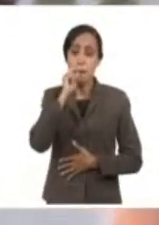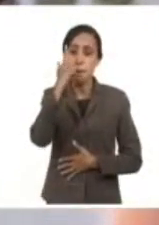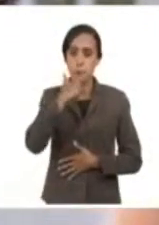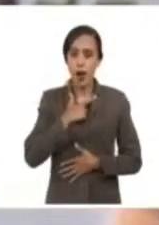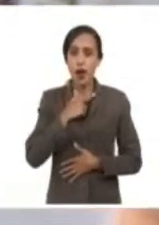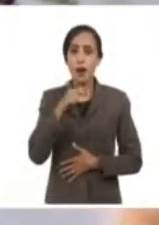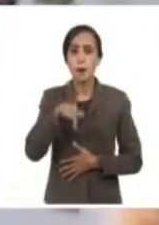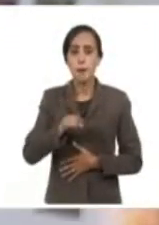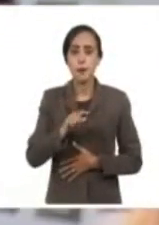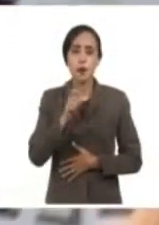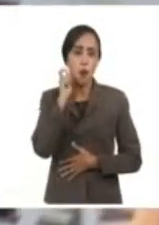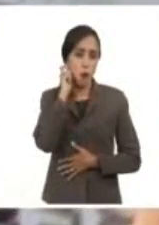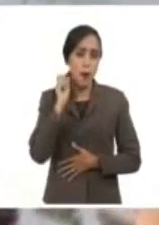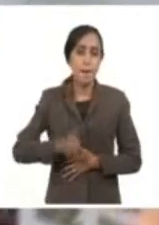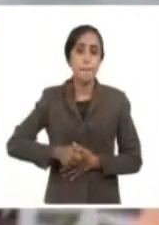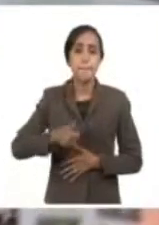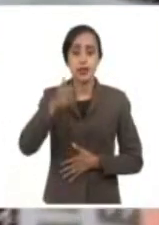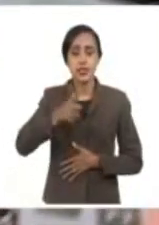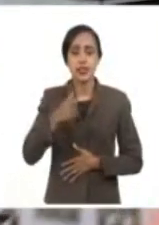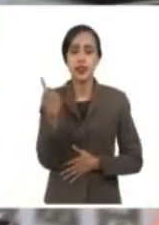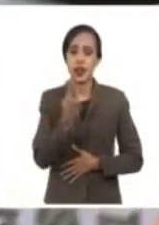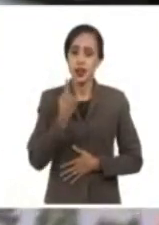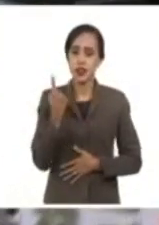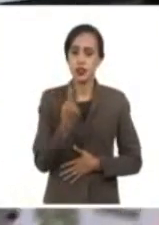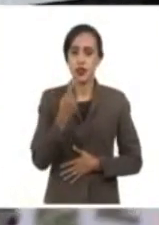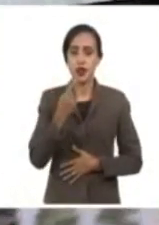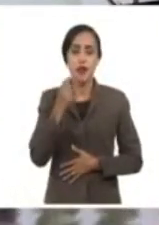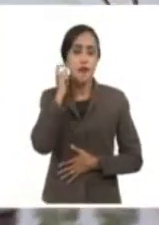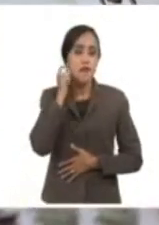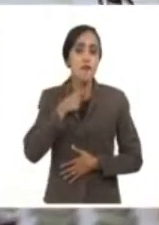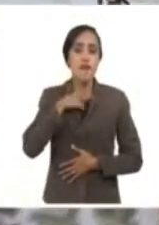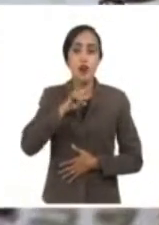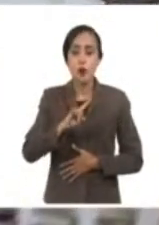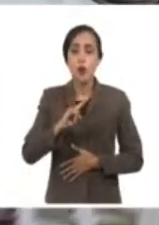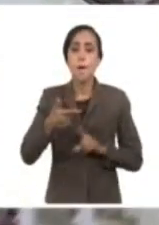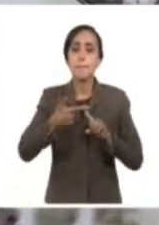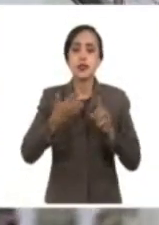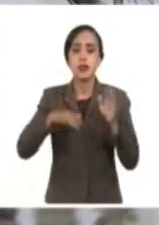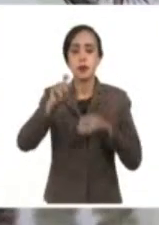Carla Santana, presidenta nacional de la FEU, y del viceministro de Cultura, Fernando Rojas.